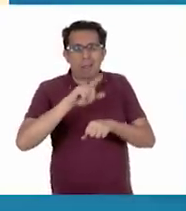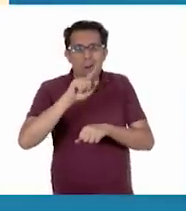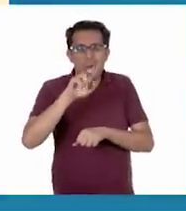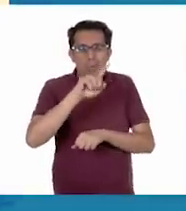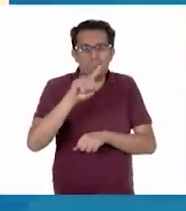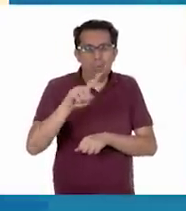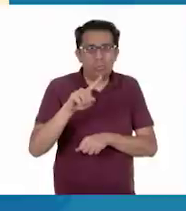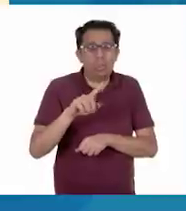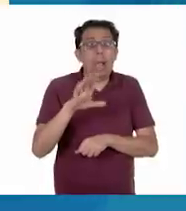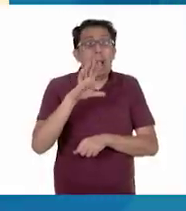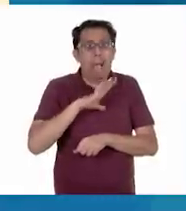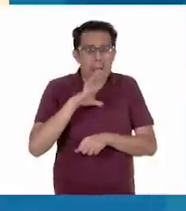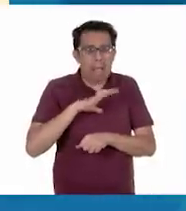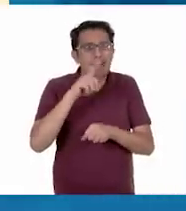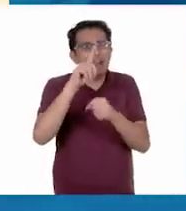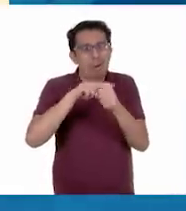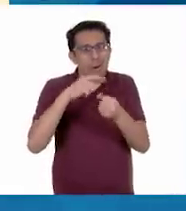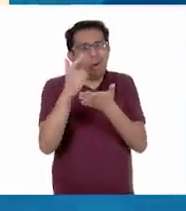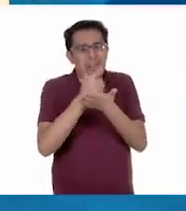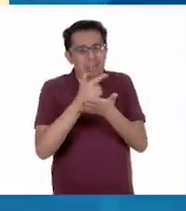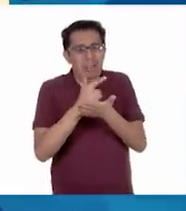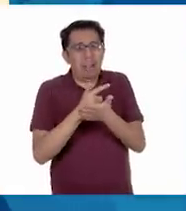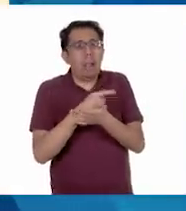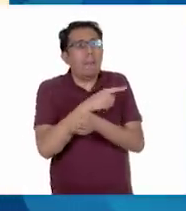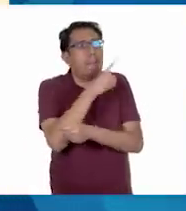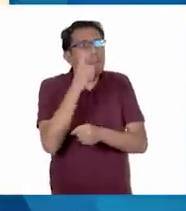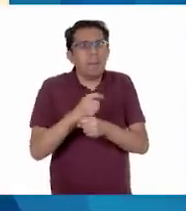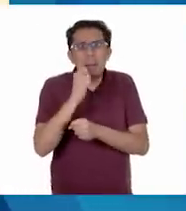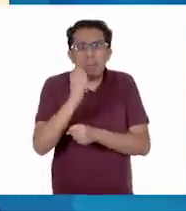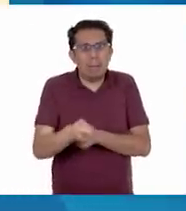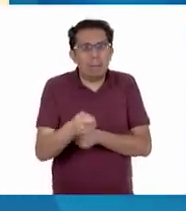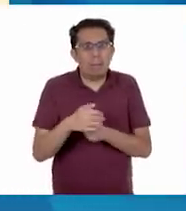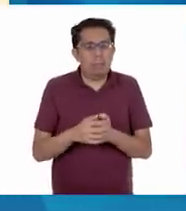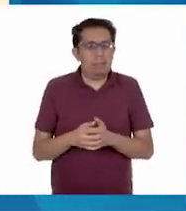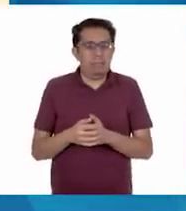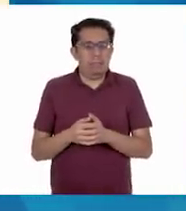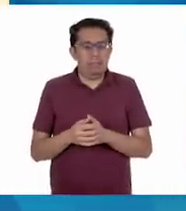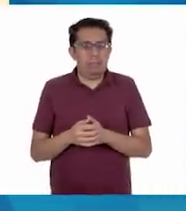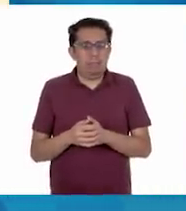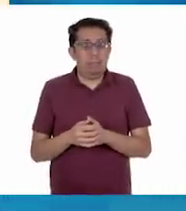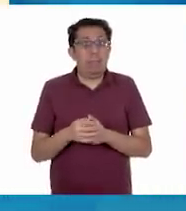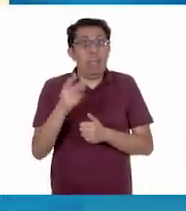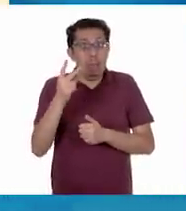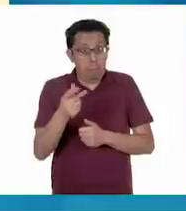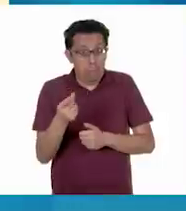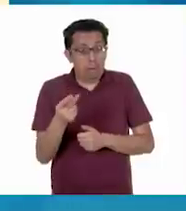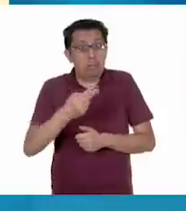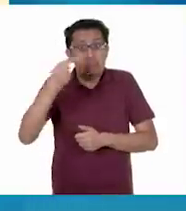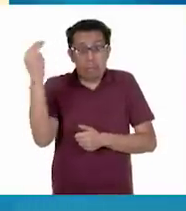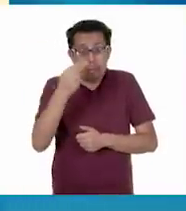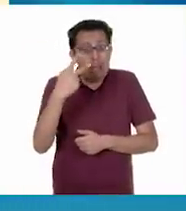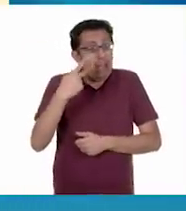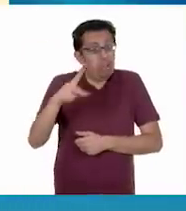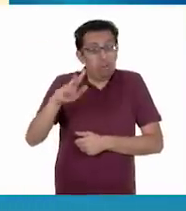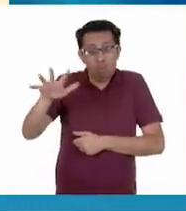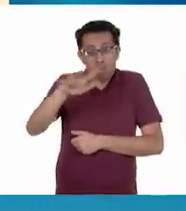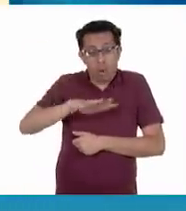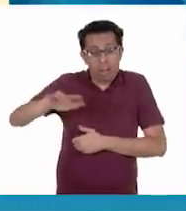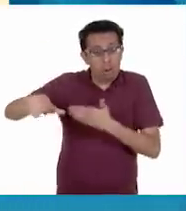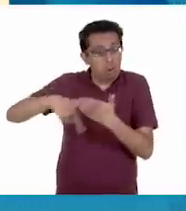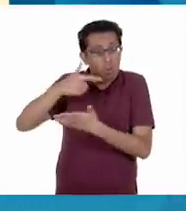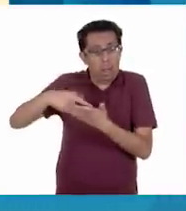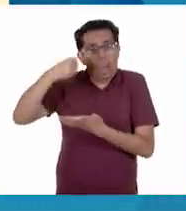las que están en gris, ¿no? La primera es que, digamos, el perro debe tener su espacio para